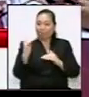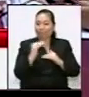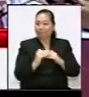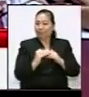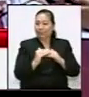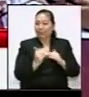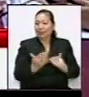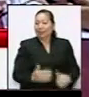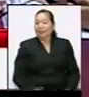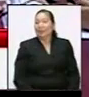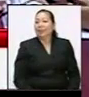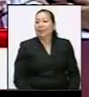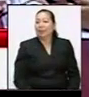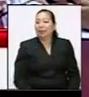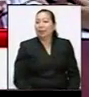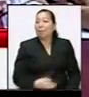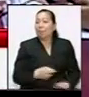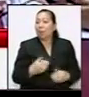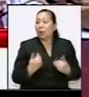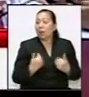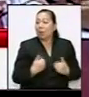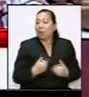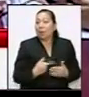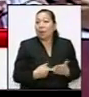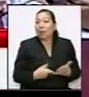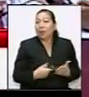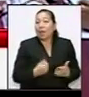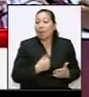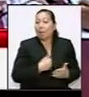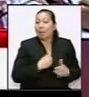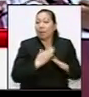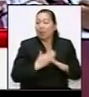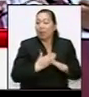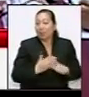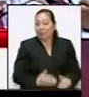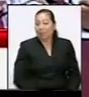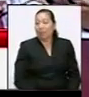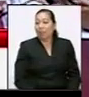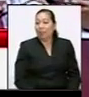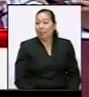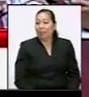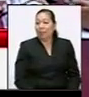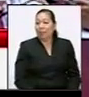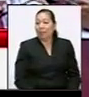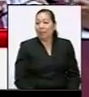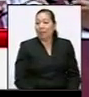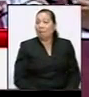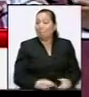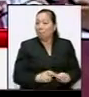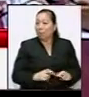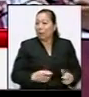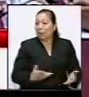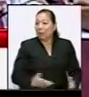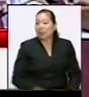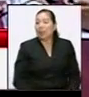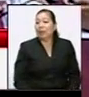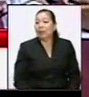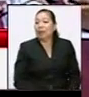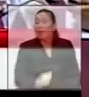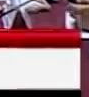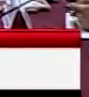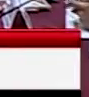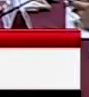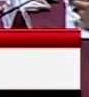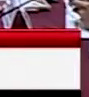encima del ejercicio program los abogados y de la propia agencia de los de los dos de los patrocinados y yo